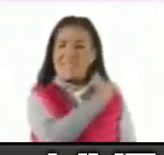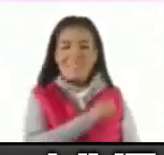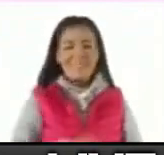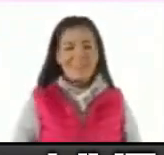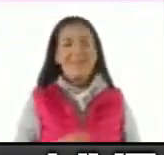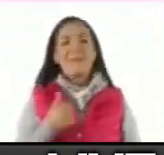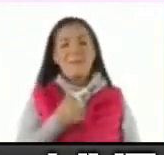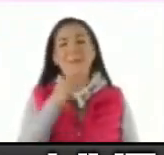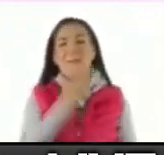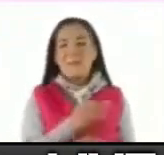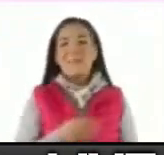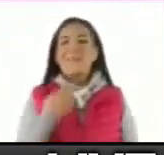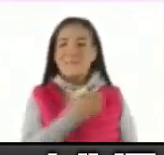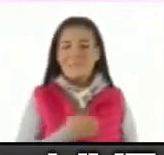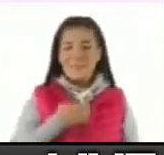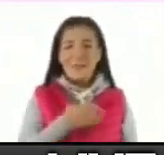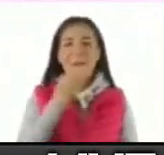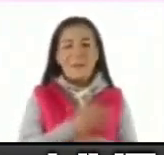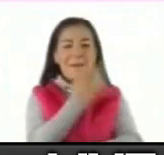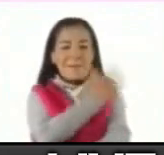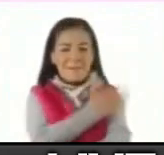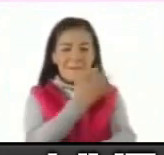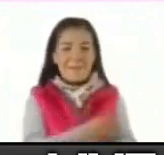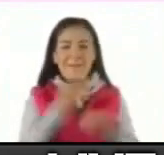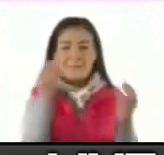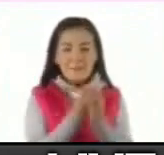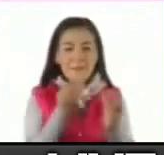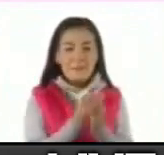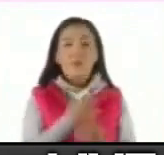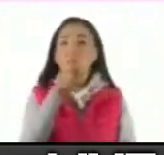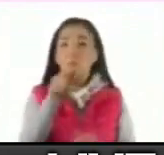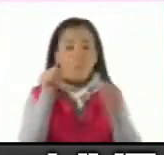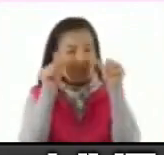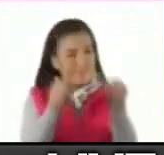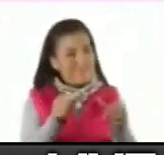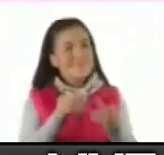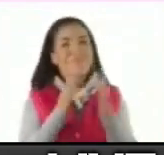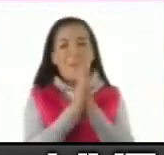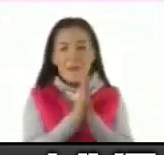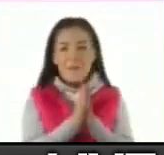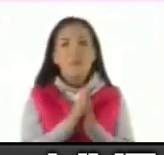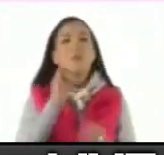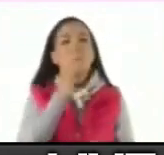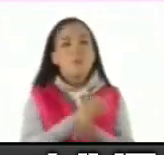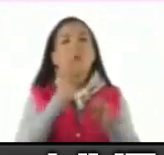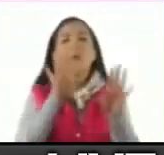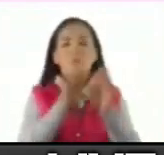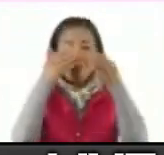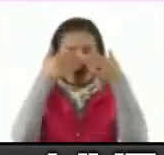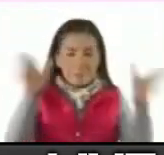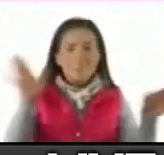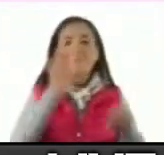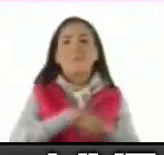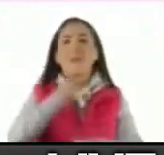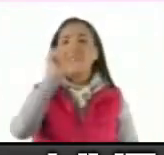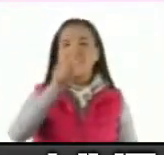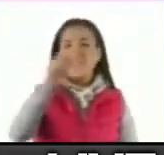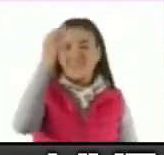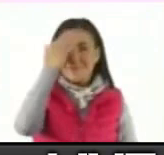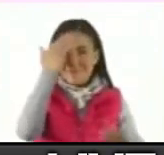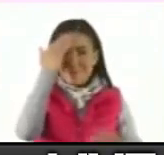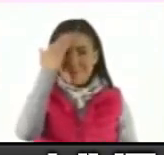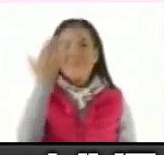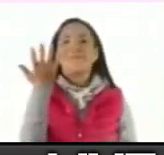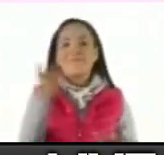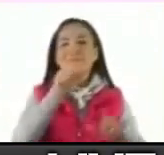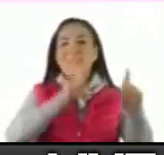Estoy muy contento de que nos acompañen en esta sesión. No pierdan ningún detalle, ya que ampliaremos nuestros conocimientos de esta hermosa ciencia, la